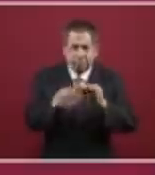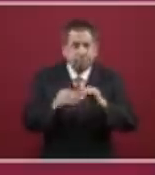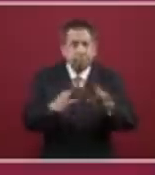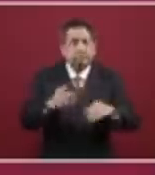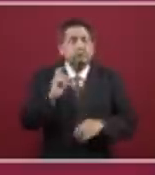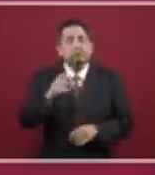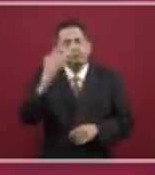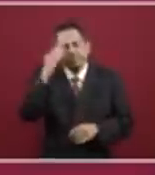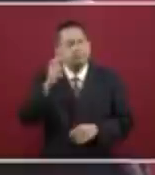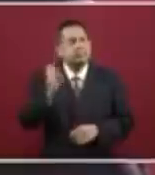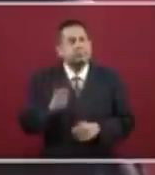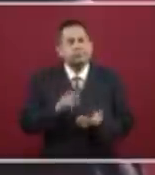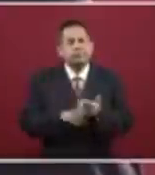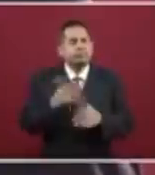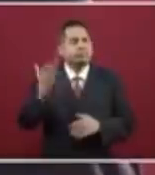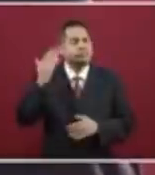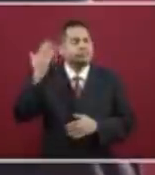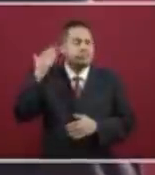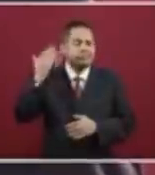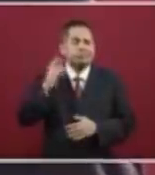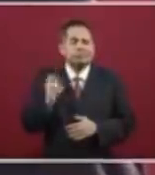¿Saben qué hacían?